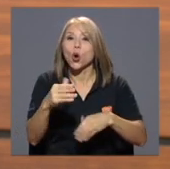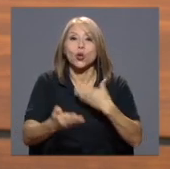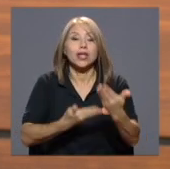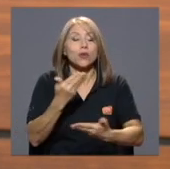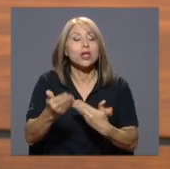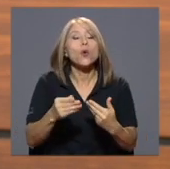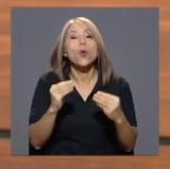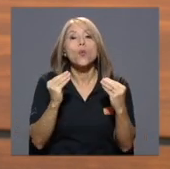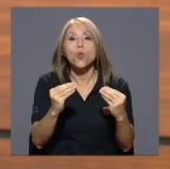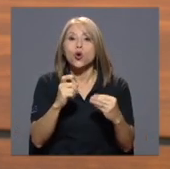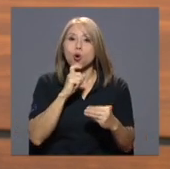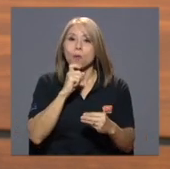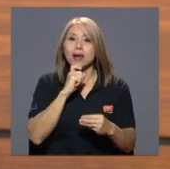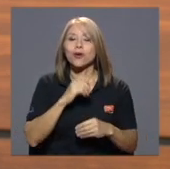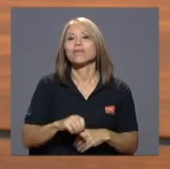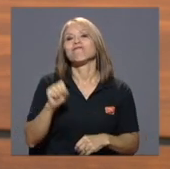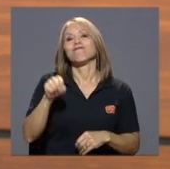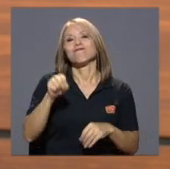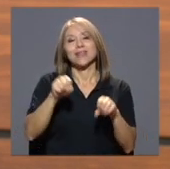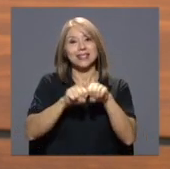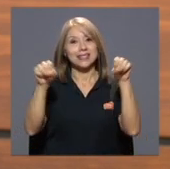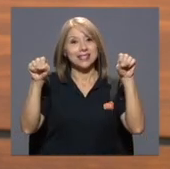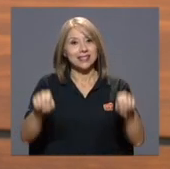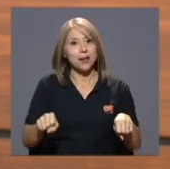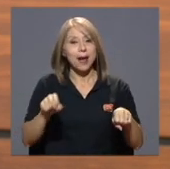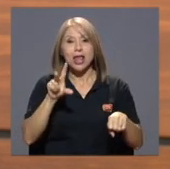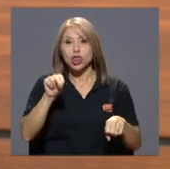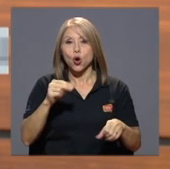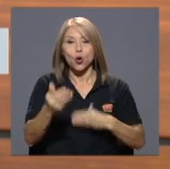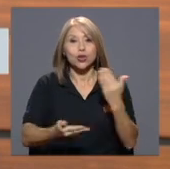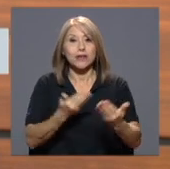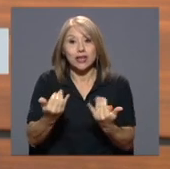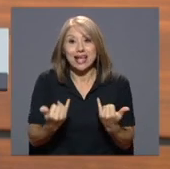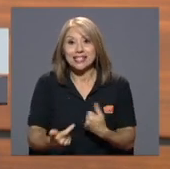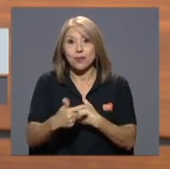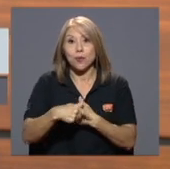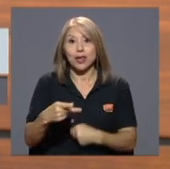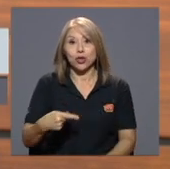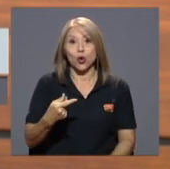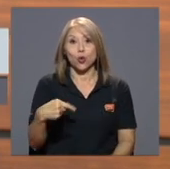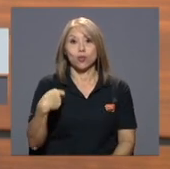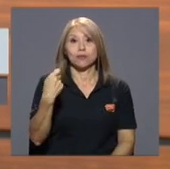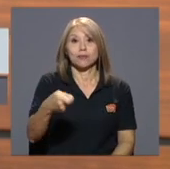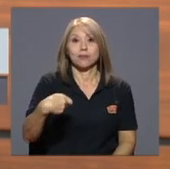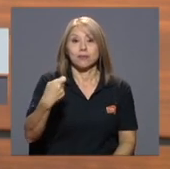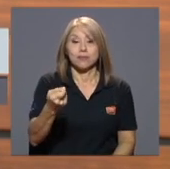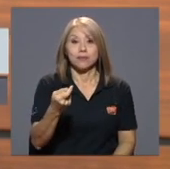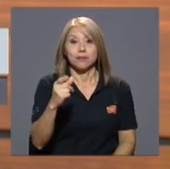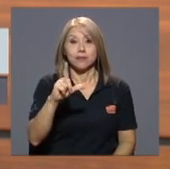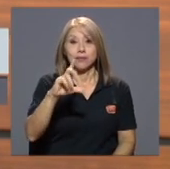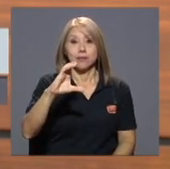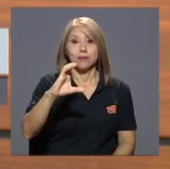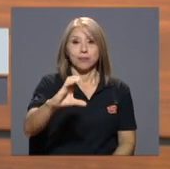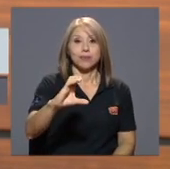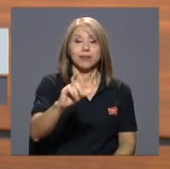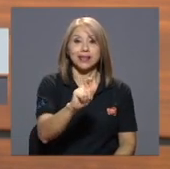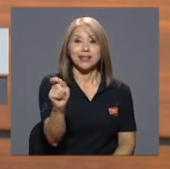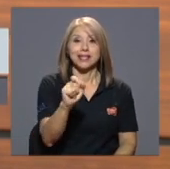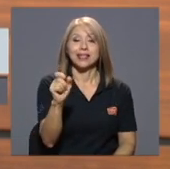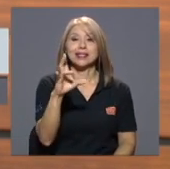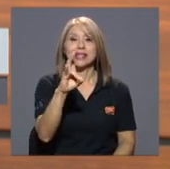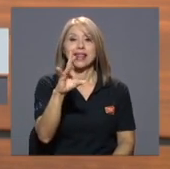contributivo en este momento nada más da 78.000 colones, que es incluso inferior a la línea de pobreza. Es